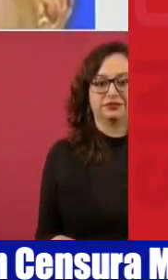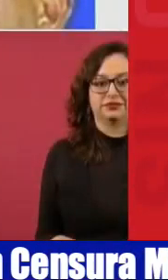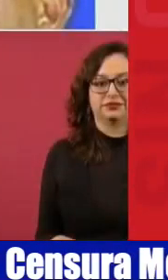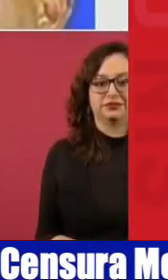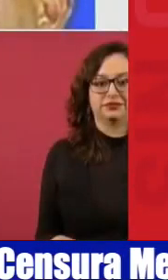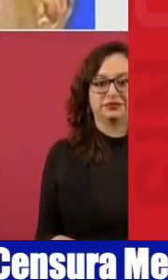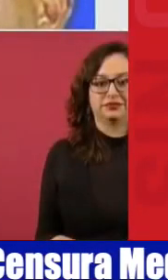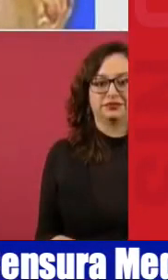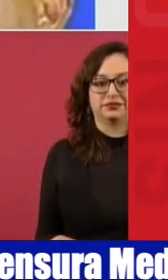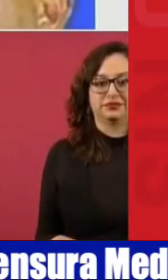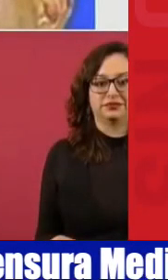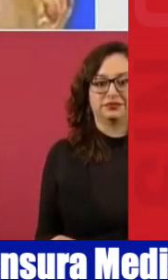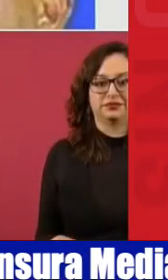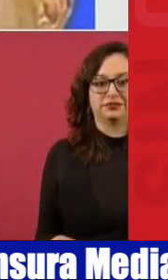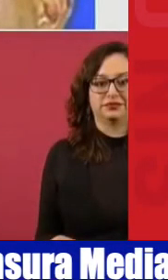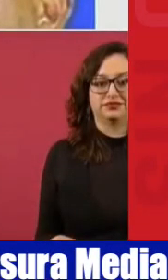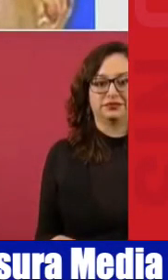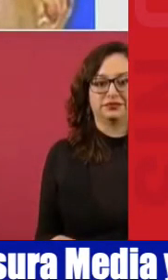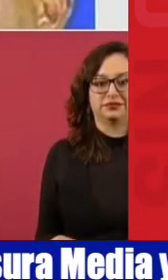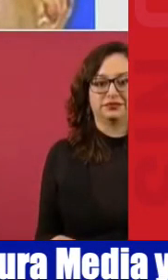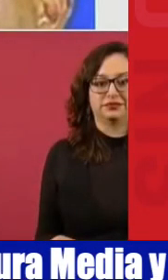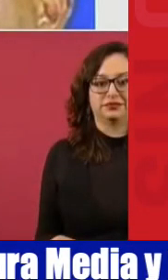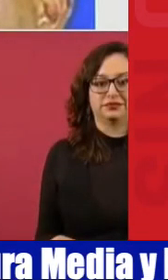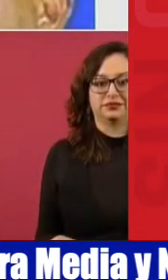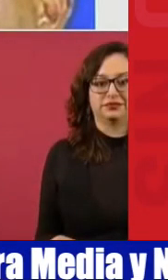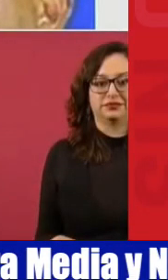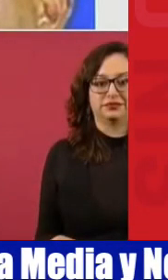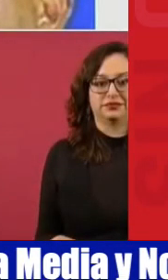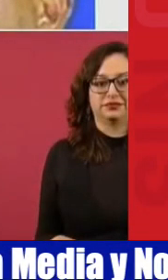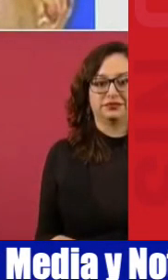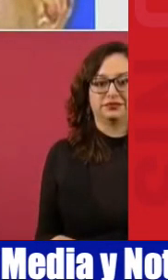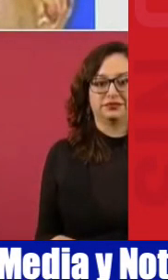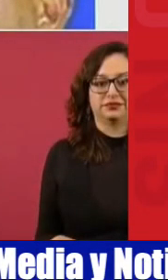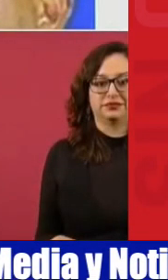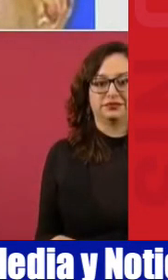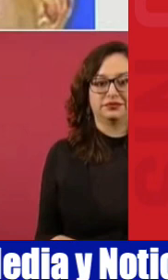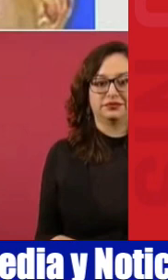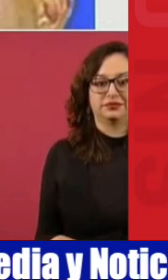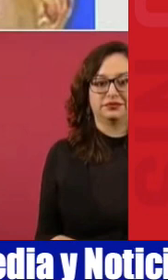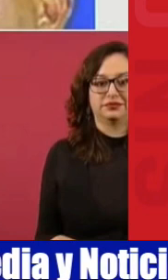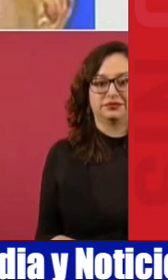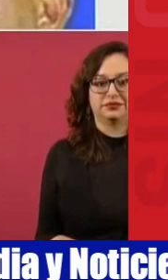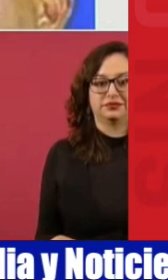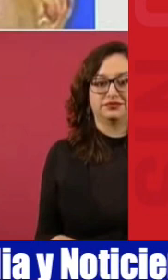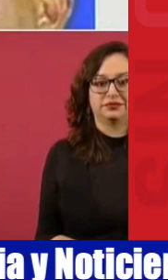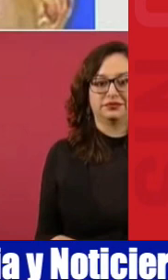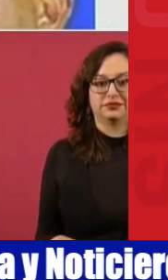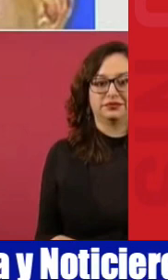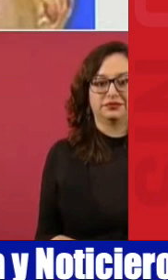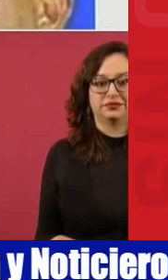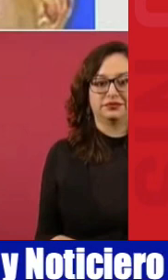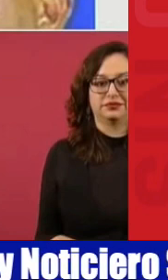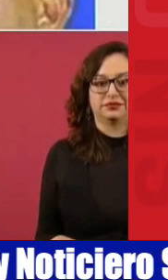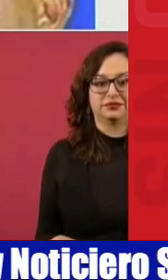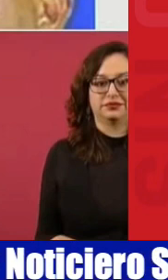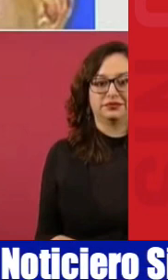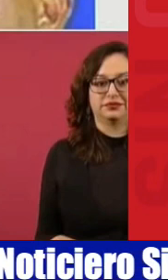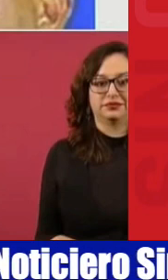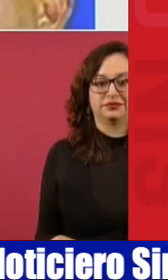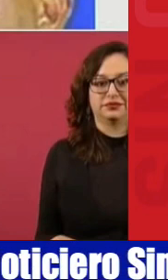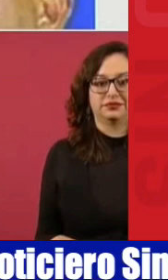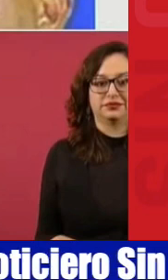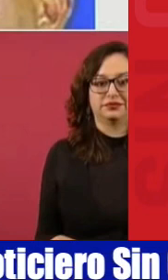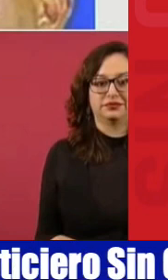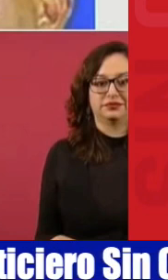tuvo proceso en contra en 2006, cuando le hicieron fraude, que no se le va a olvidar, pues en vísperas de la elección pusieron